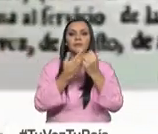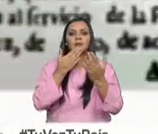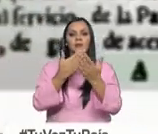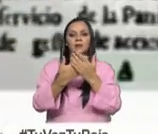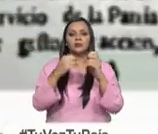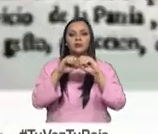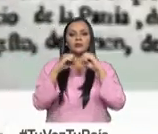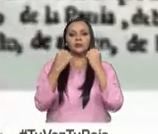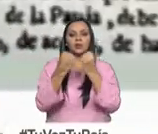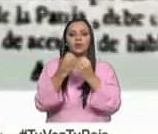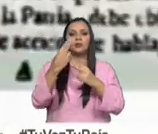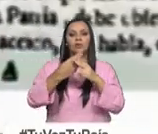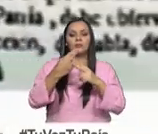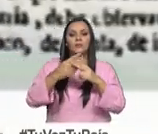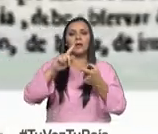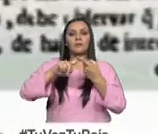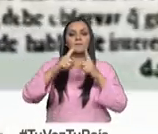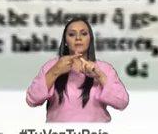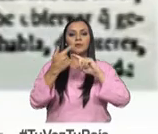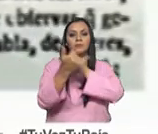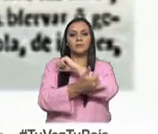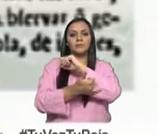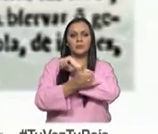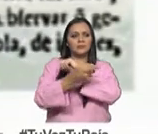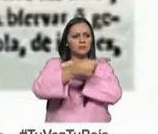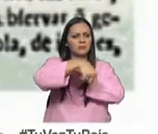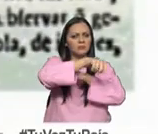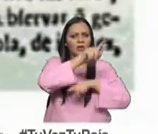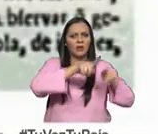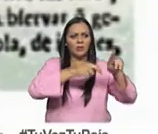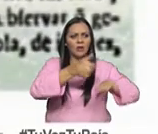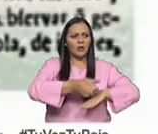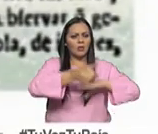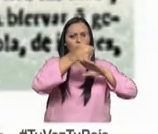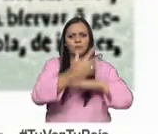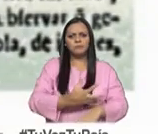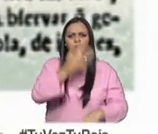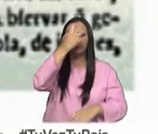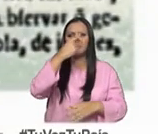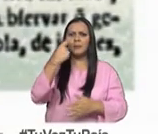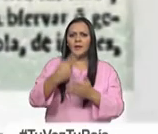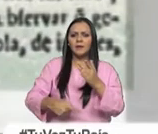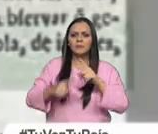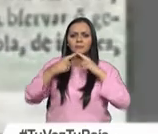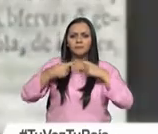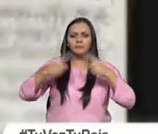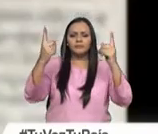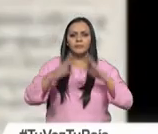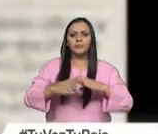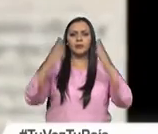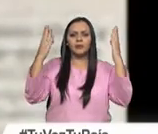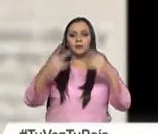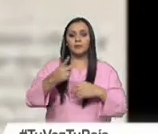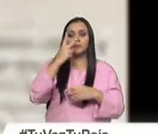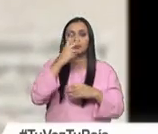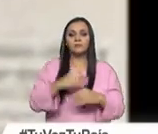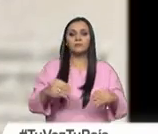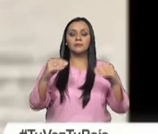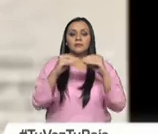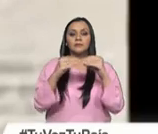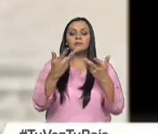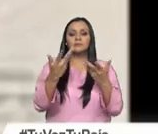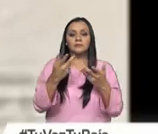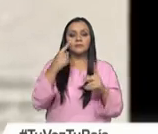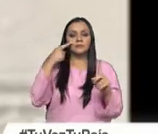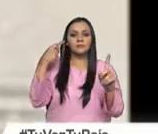País y en su época causó malestar en las autoridades coloniales. Si bien el panorama político era